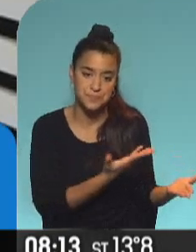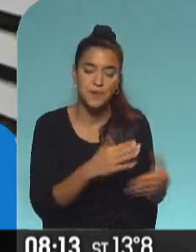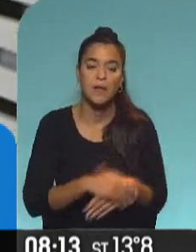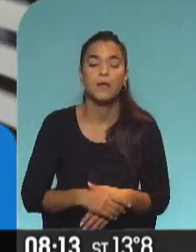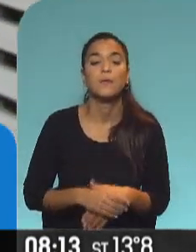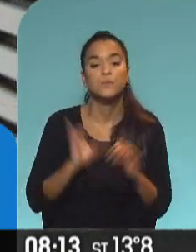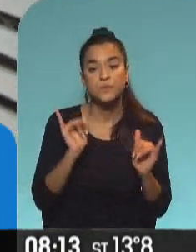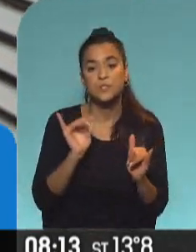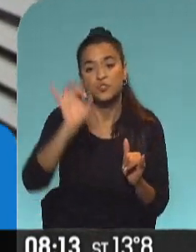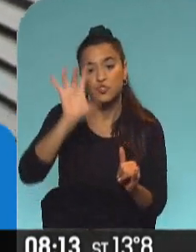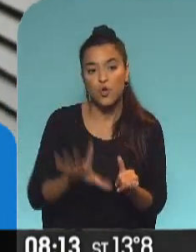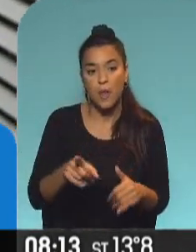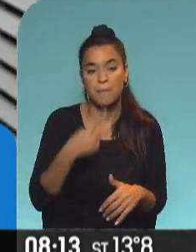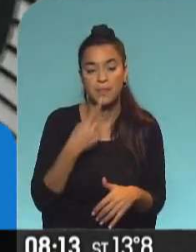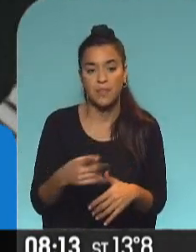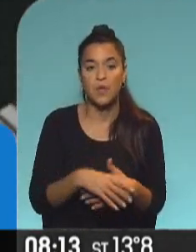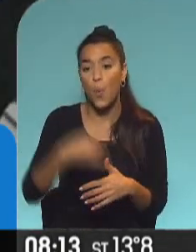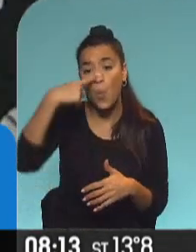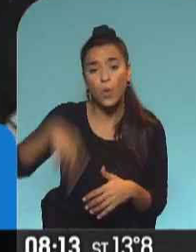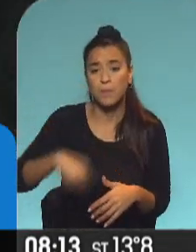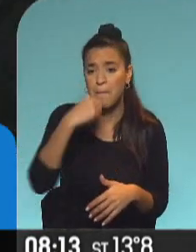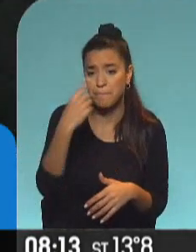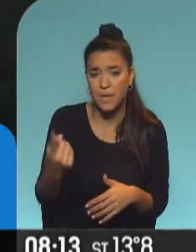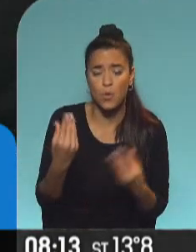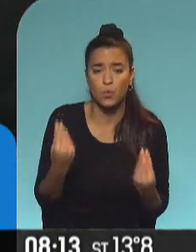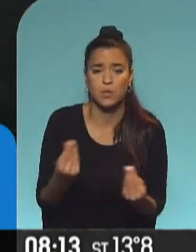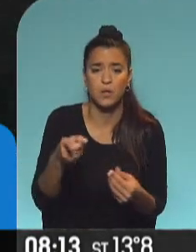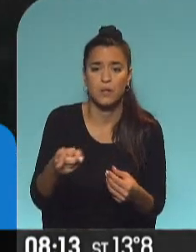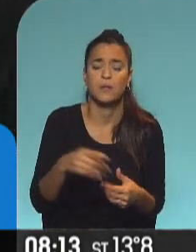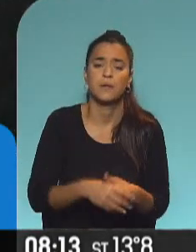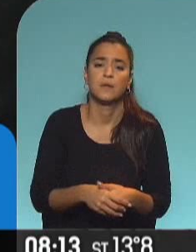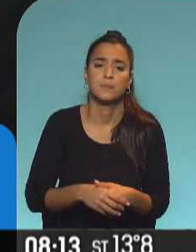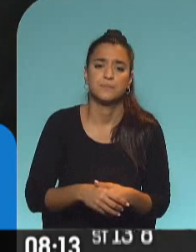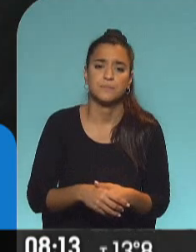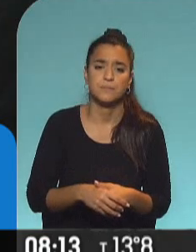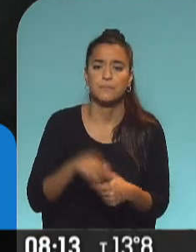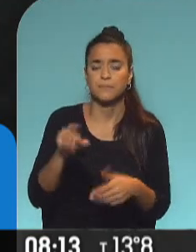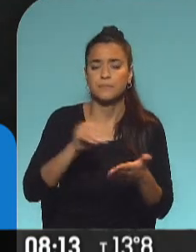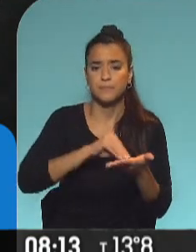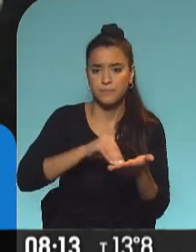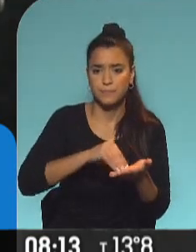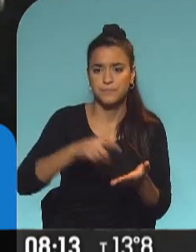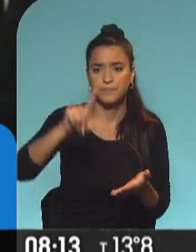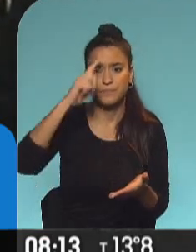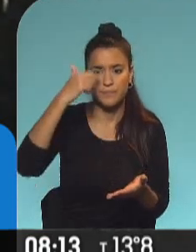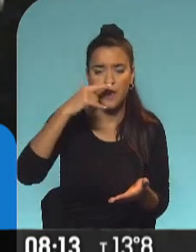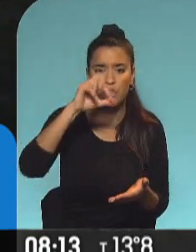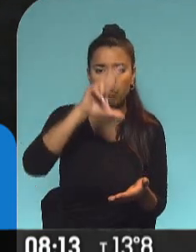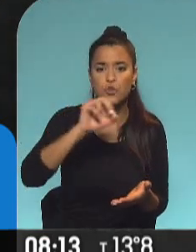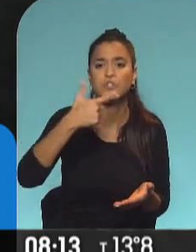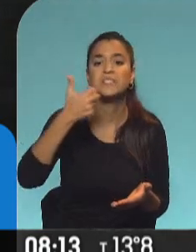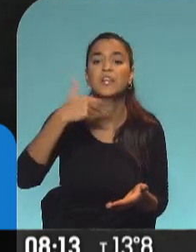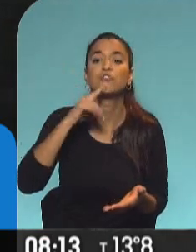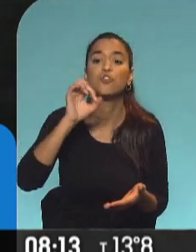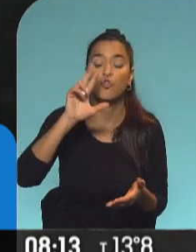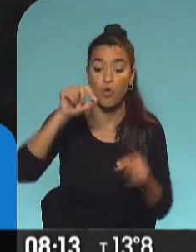Bueno, muy bien. Simplemente la última consulta para con el diputado Leandro Santoro. De aquí